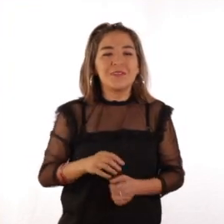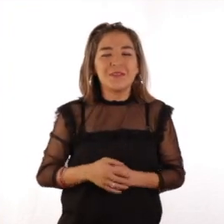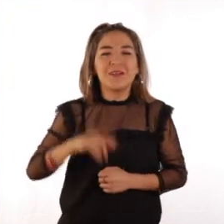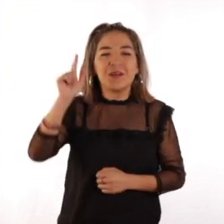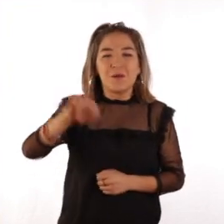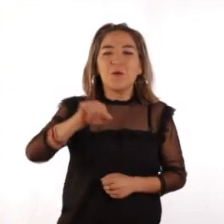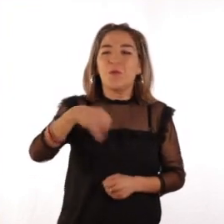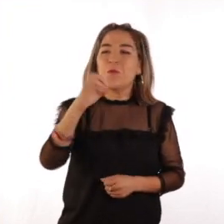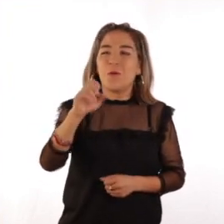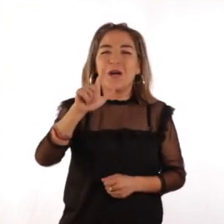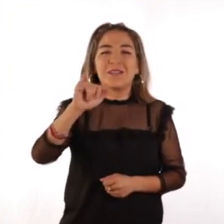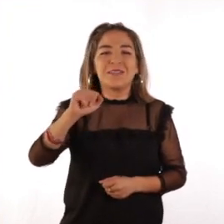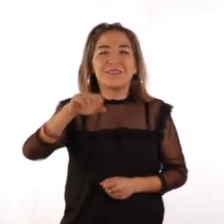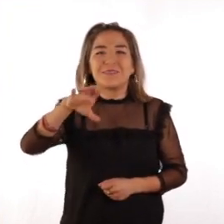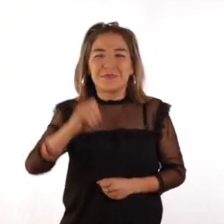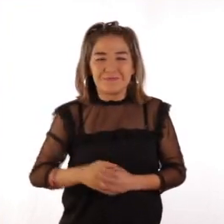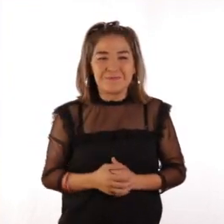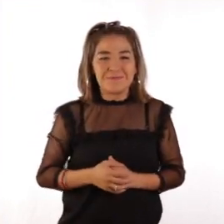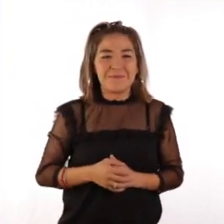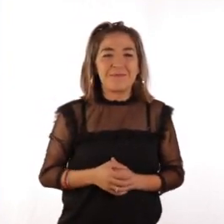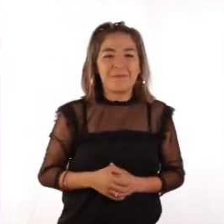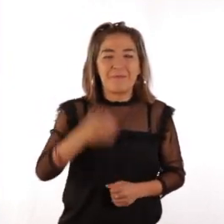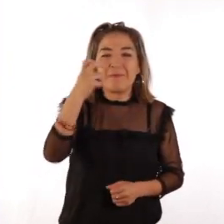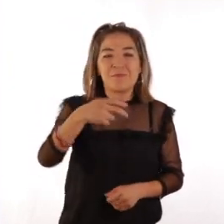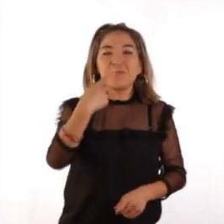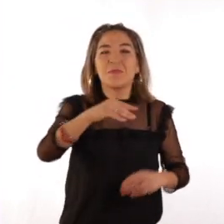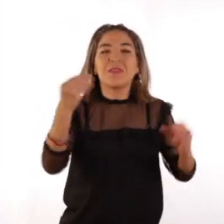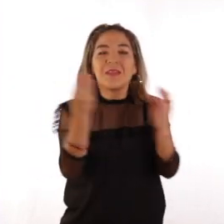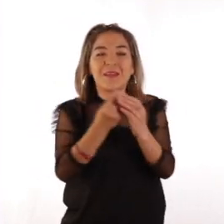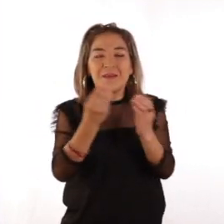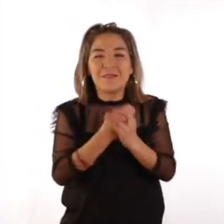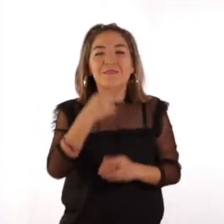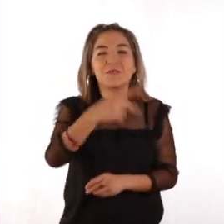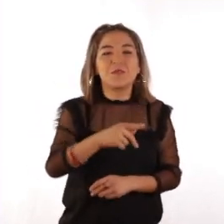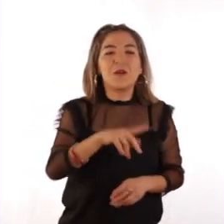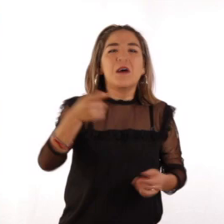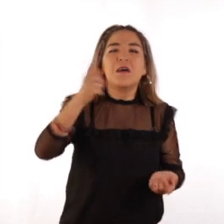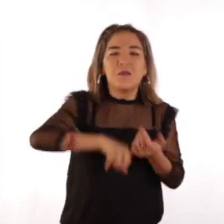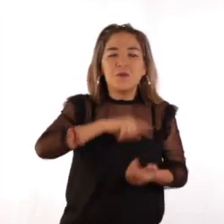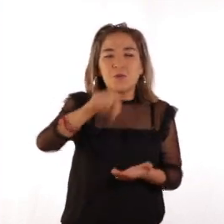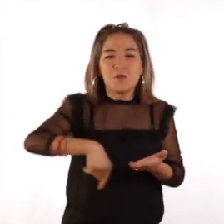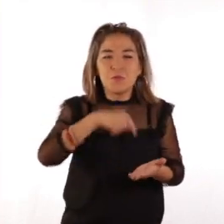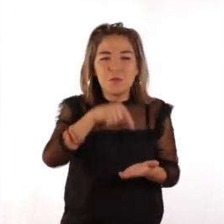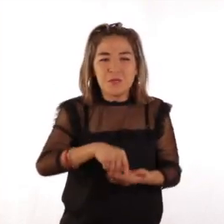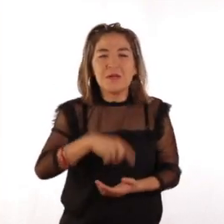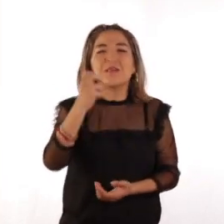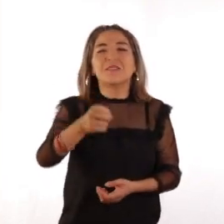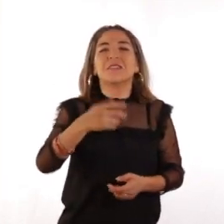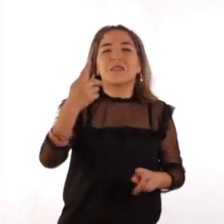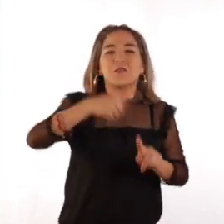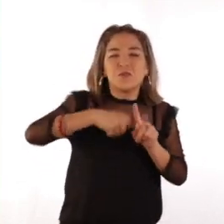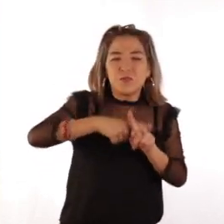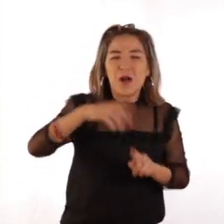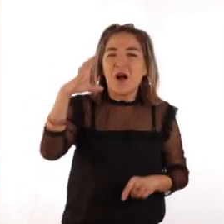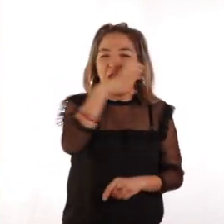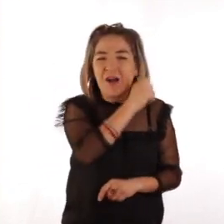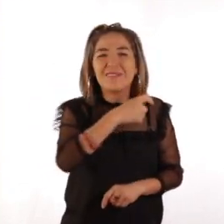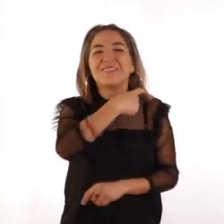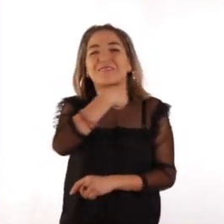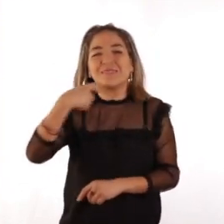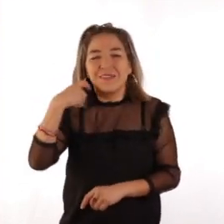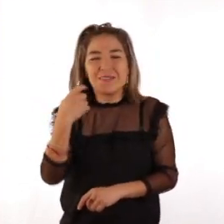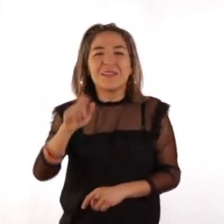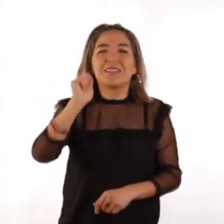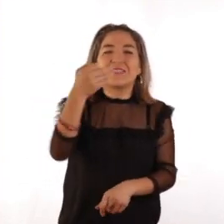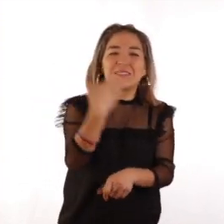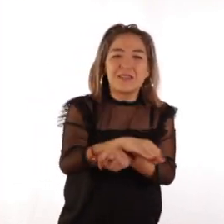origen. Jalisco. Nombre de la clasificación climática que describe que México cuenta con climas tropicales,